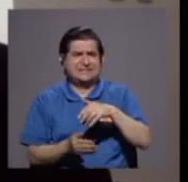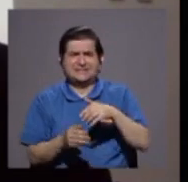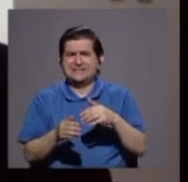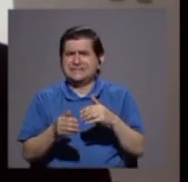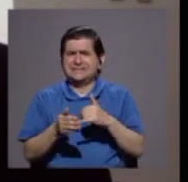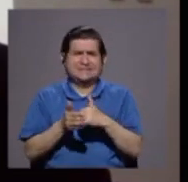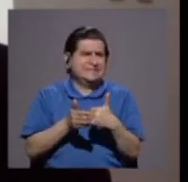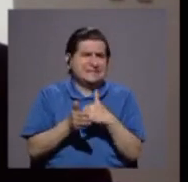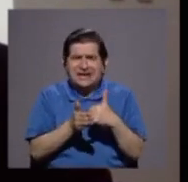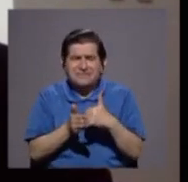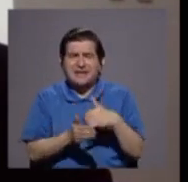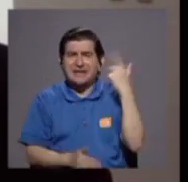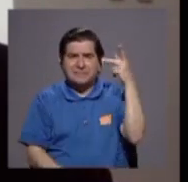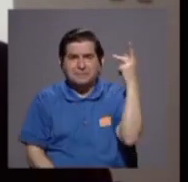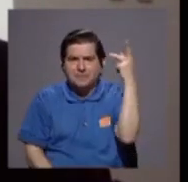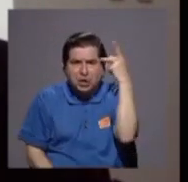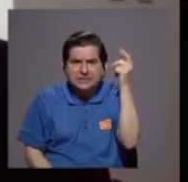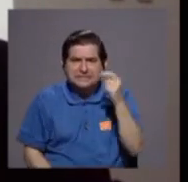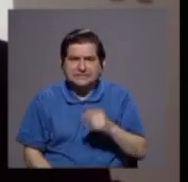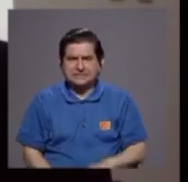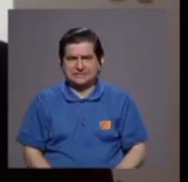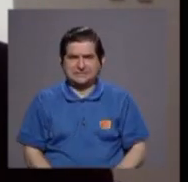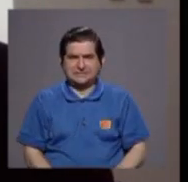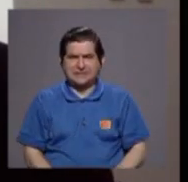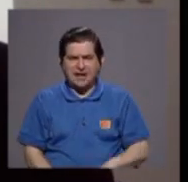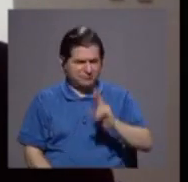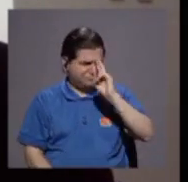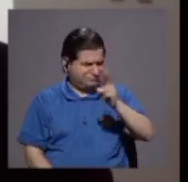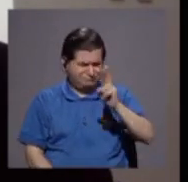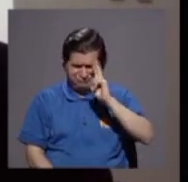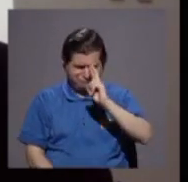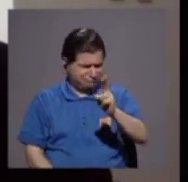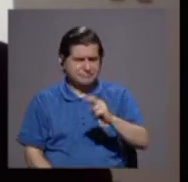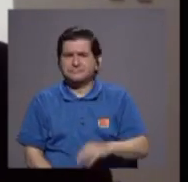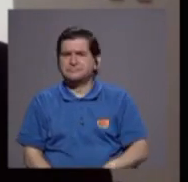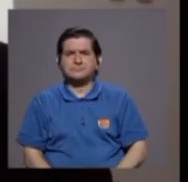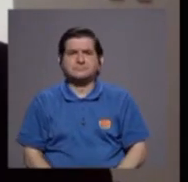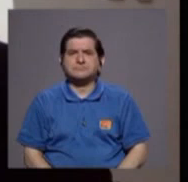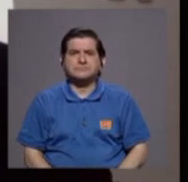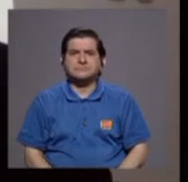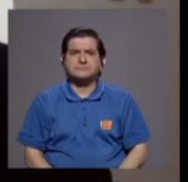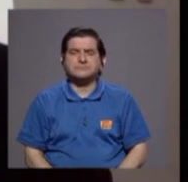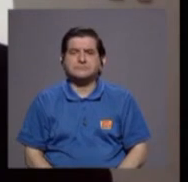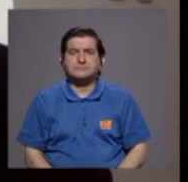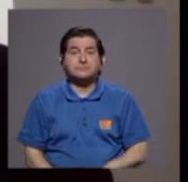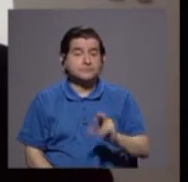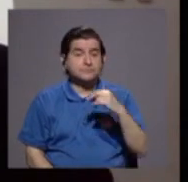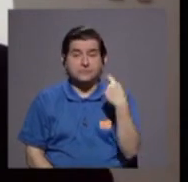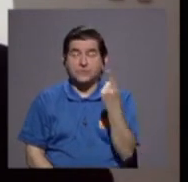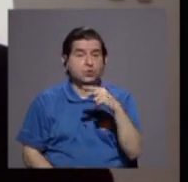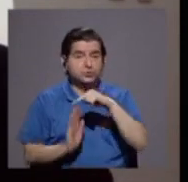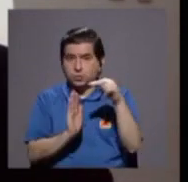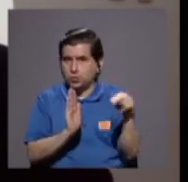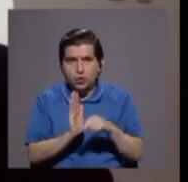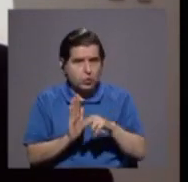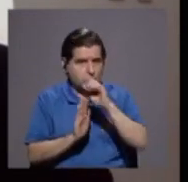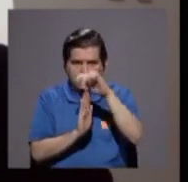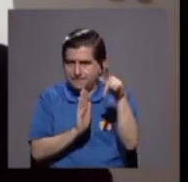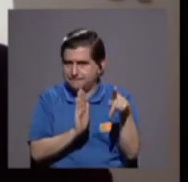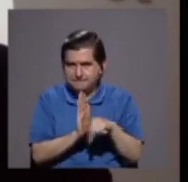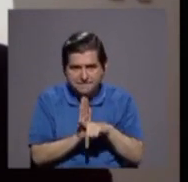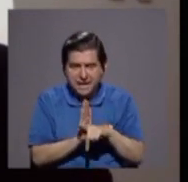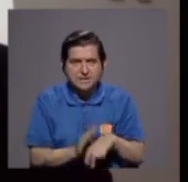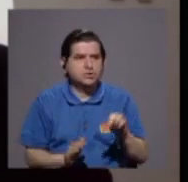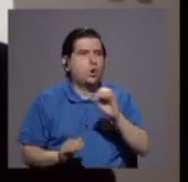en sus políticas, un irrespeto también por ya no las normas constitucionales